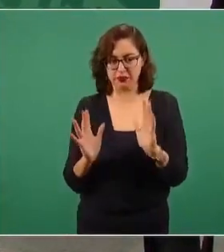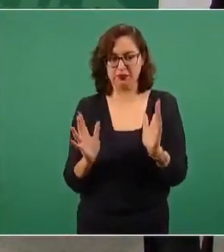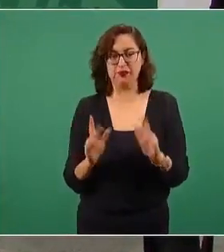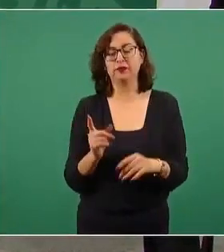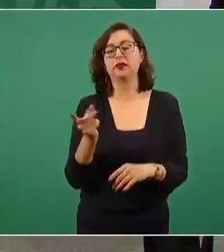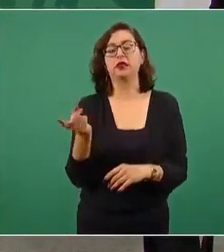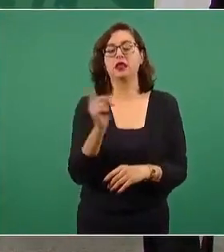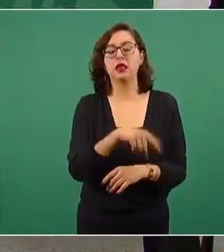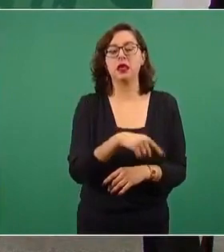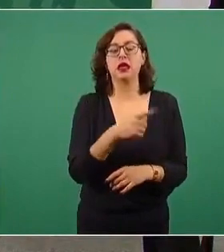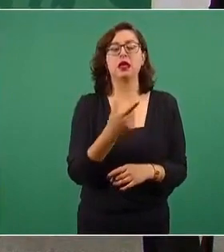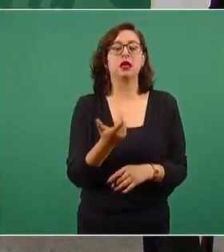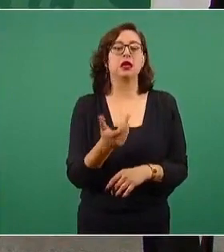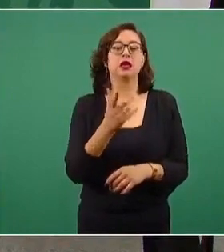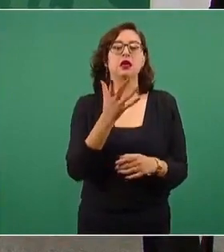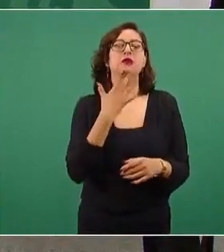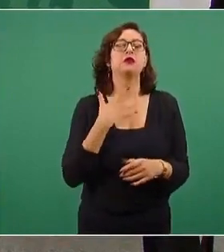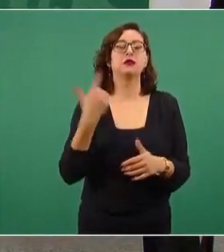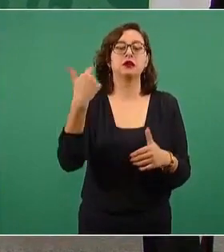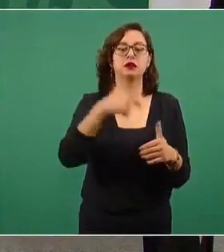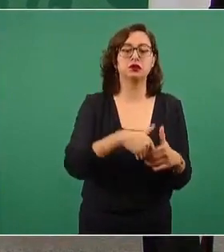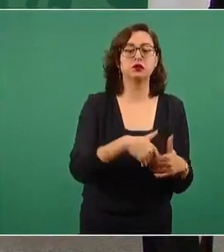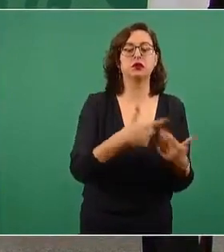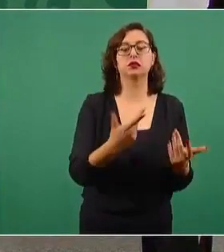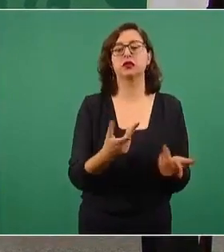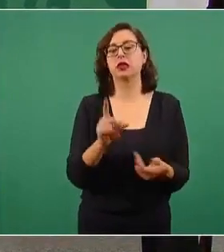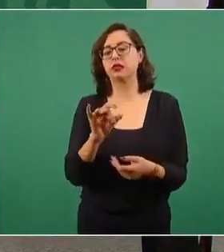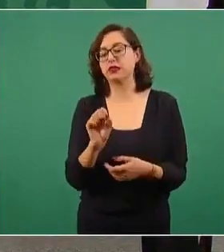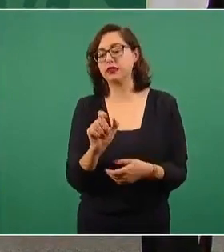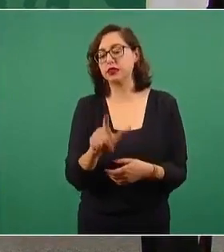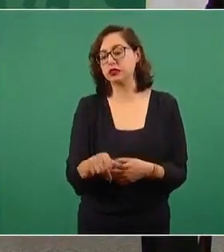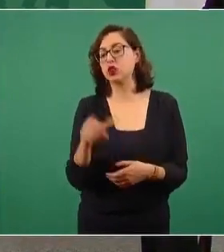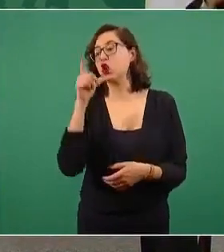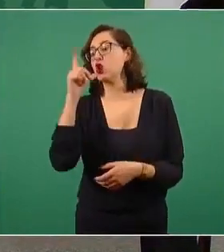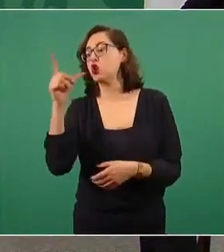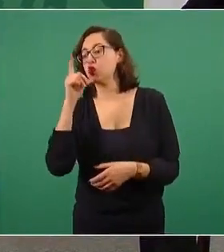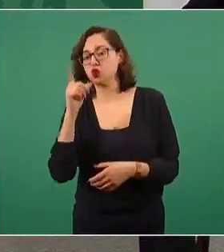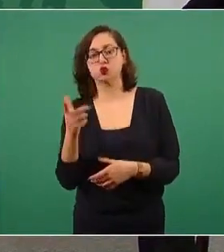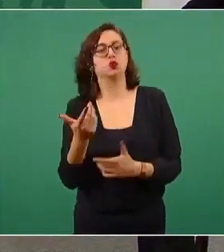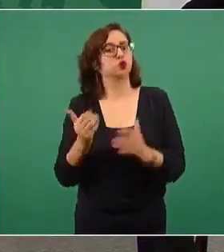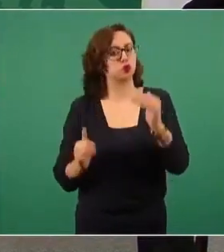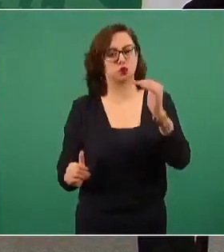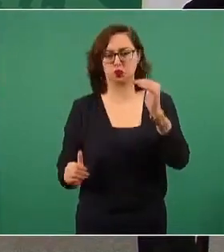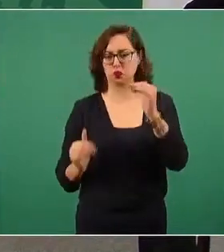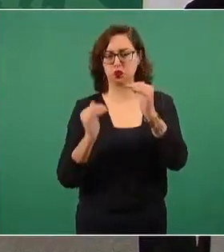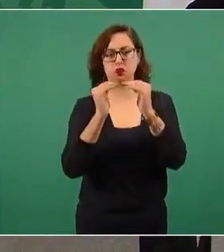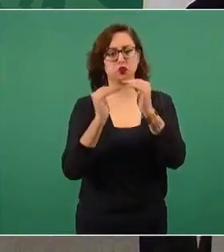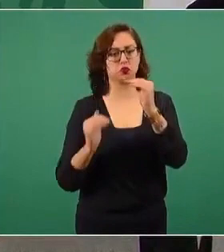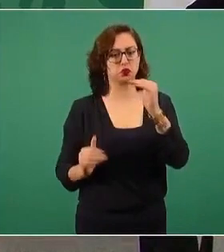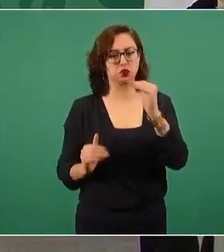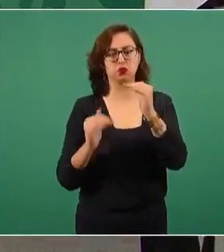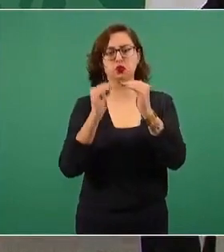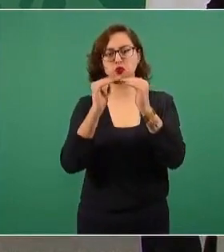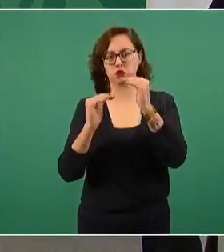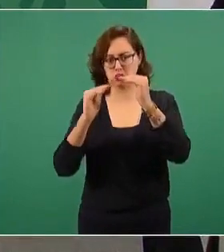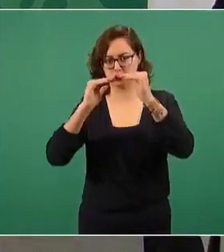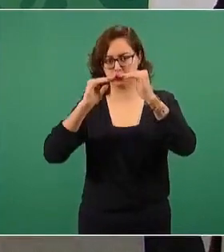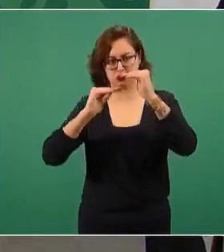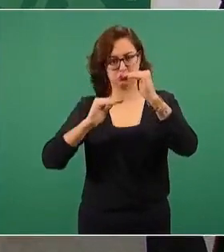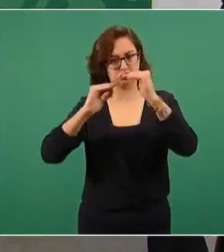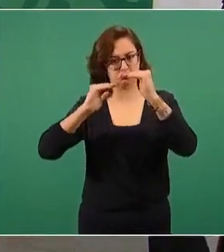la luz no han aumentado por encima de la inflación, incluso se han quedado